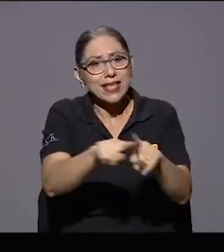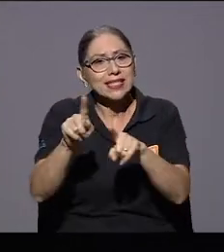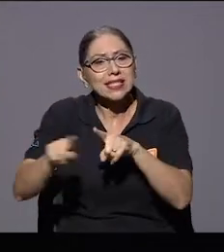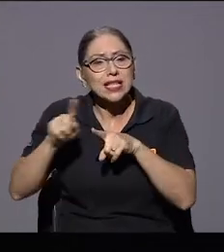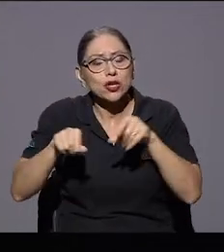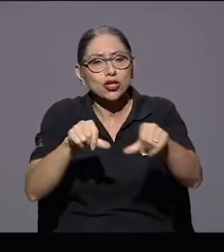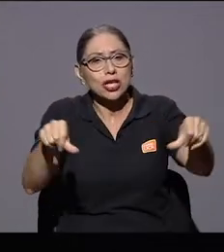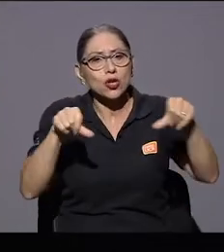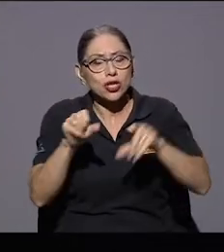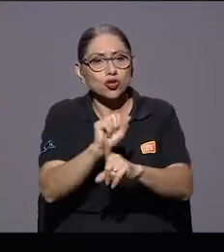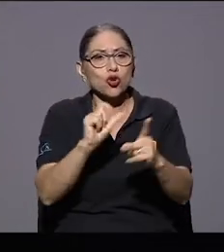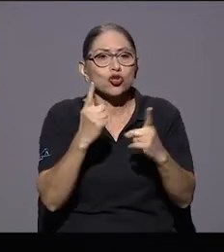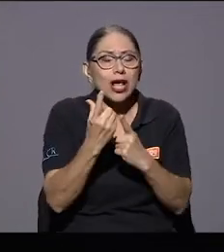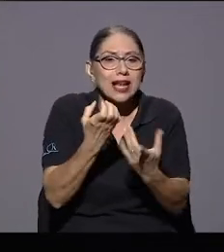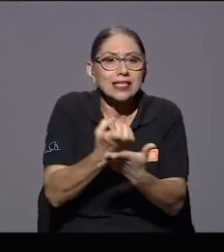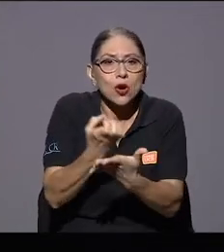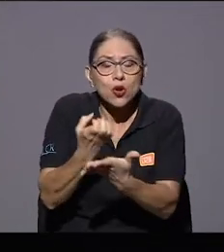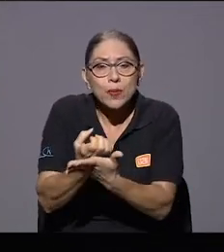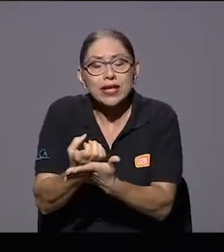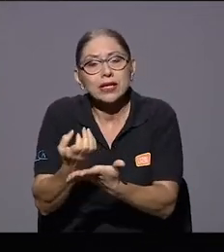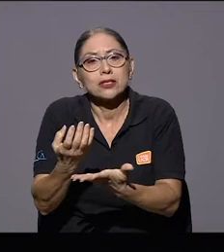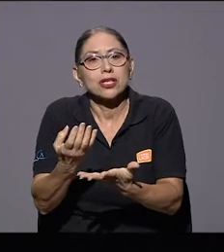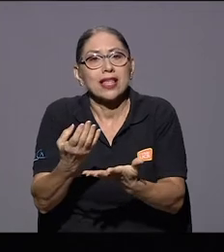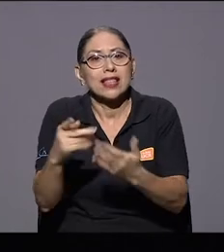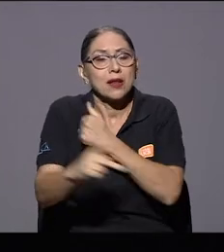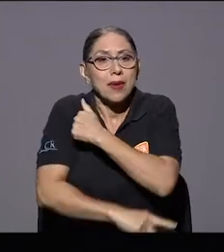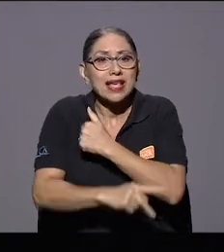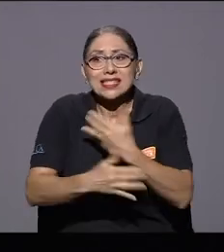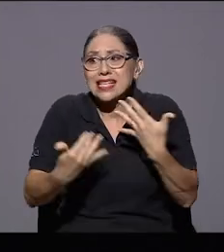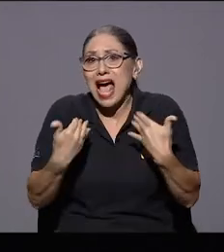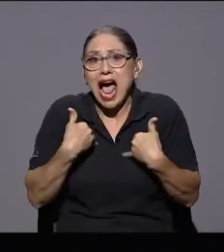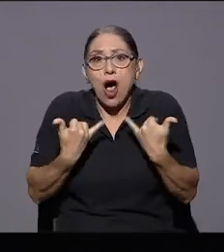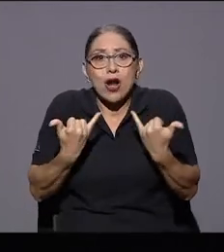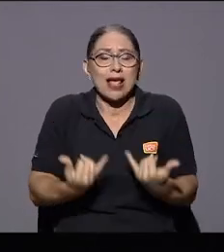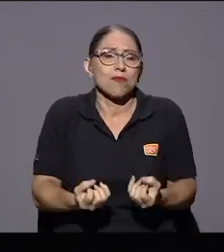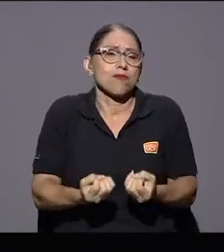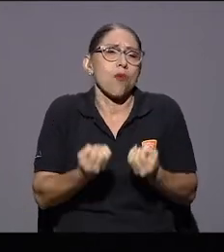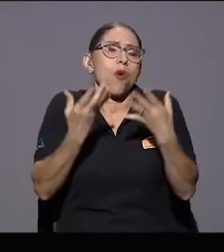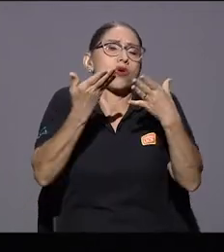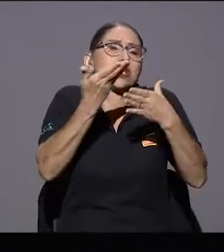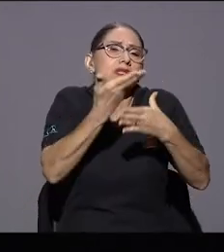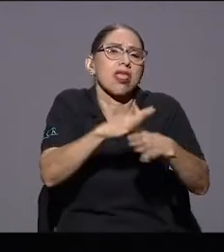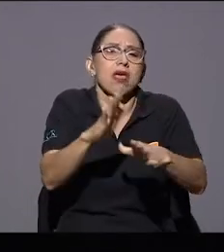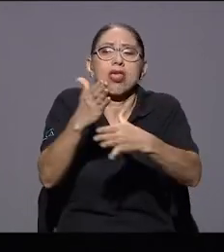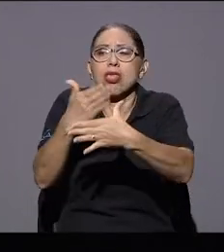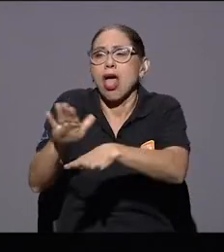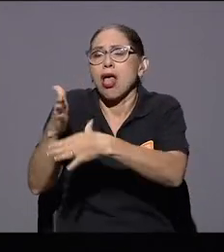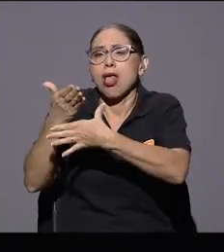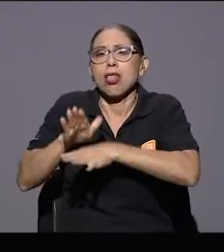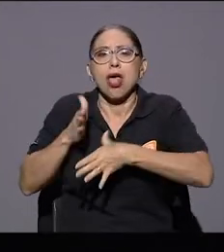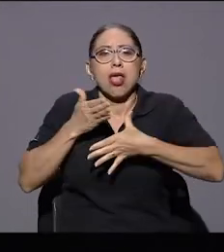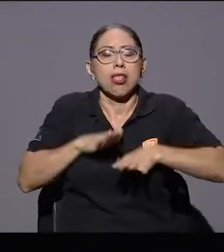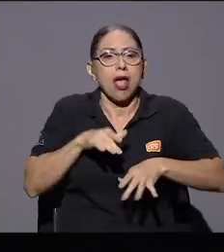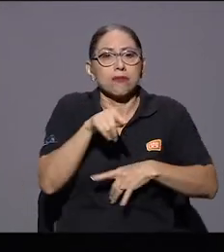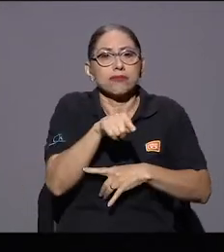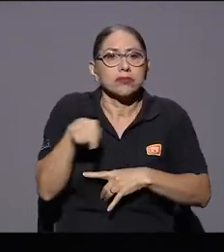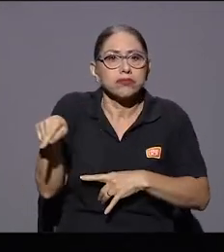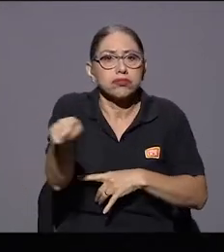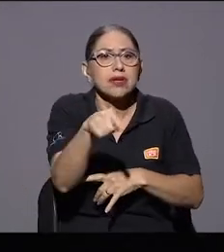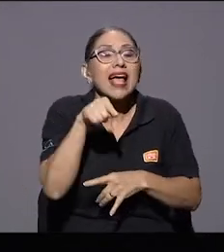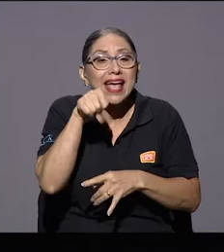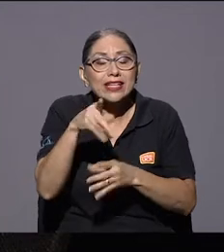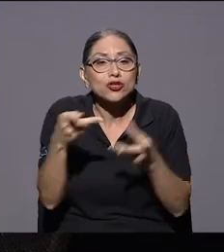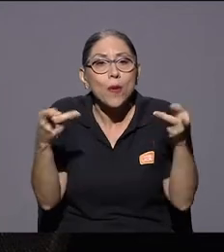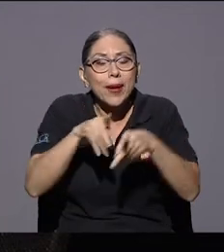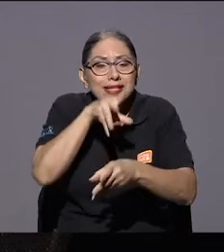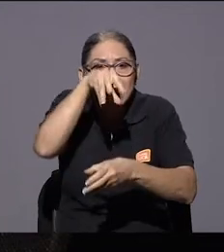políticos del país y económicos, que estamos atravesados de un enorme grado de fragmentación. Y esa fragmentación se expresa dentro de los